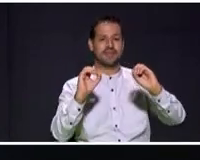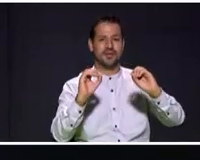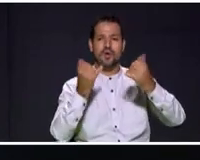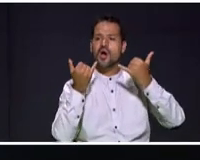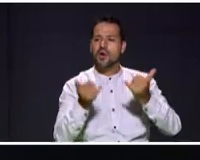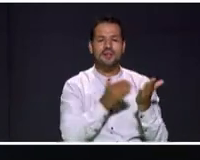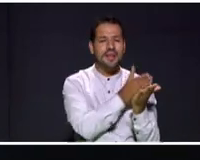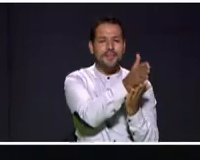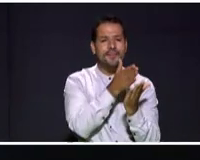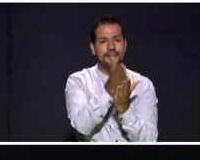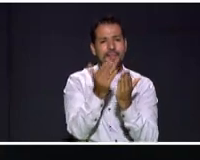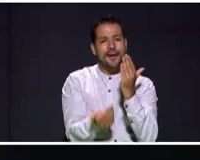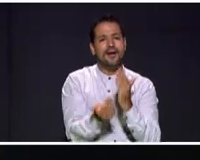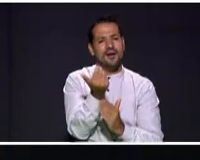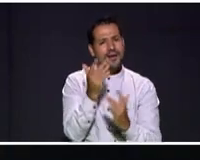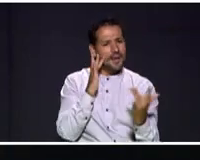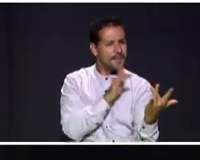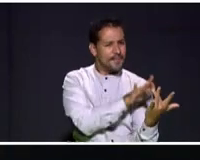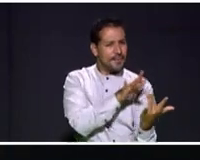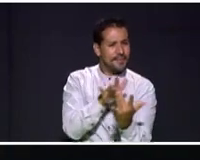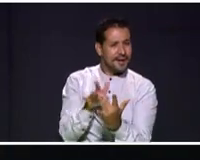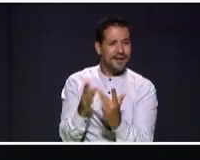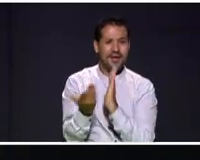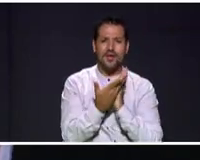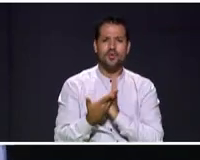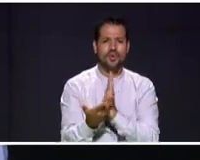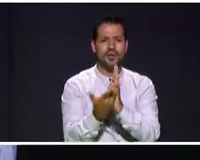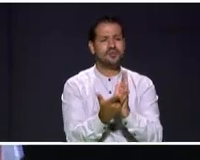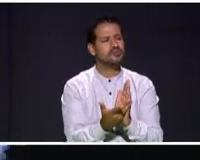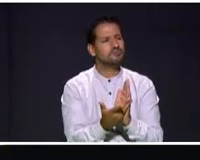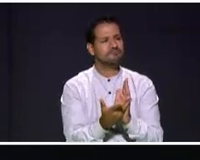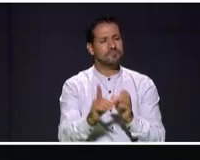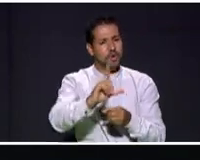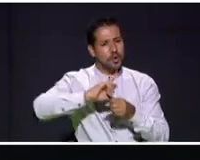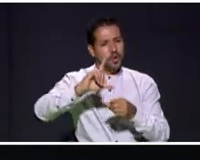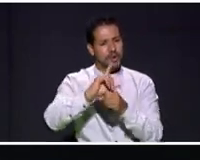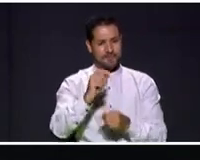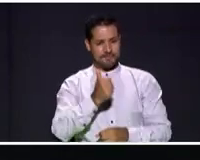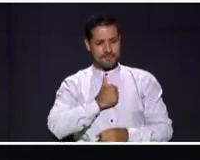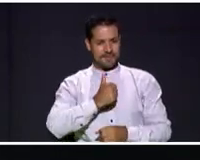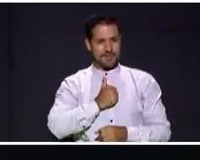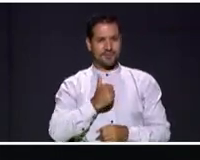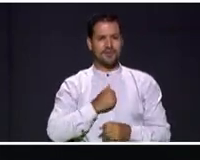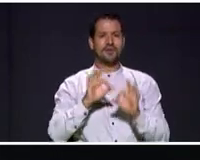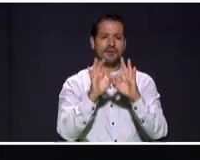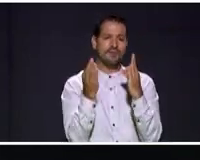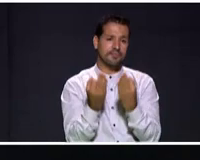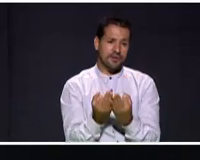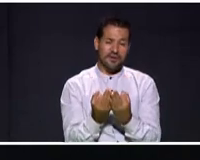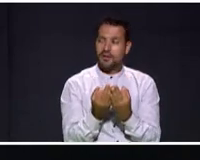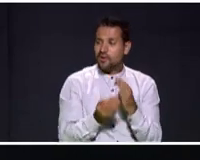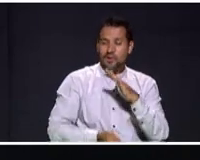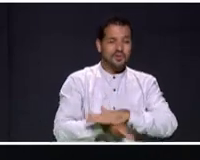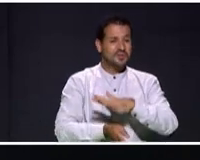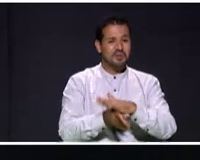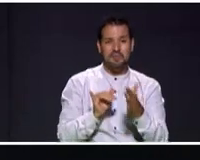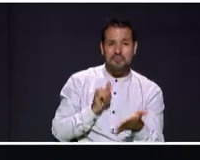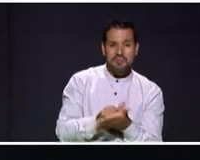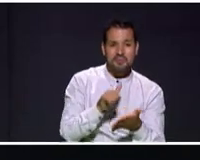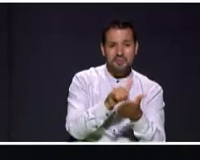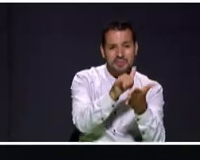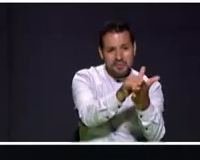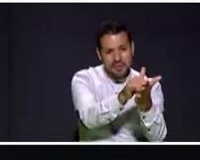educación pertinente para el desarrollo económico local individual y familiar si nosotros seguimos como vamos no tenemos futuro se